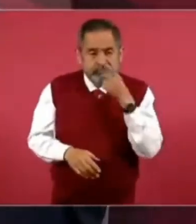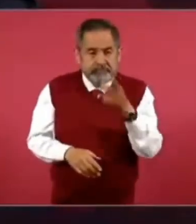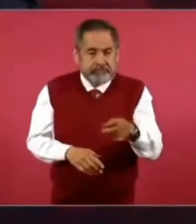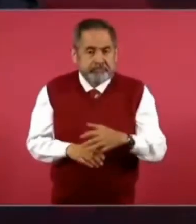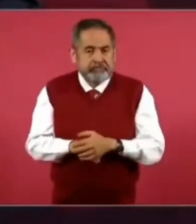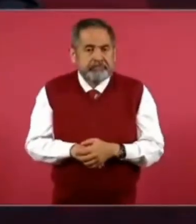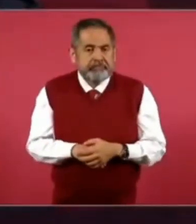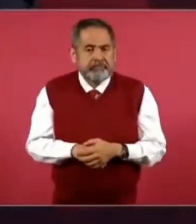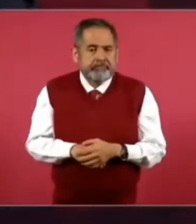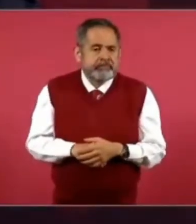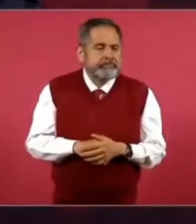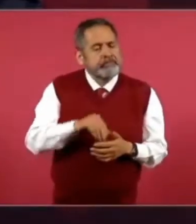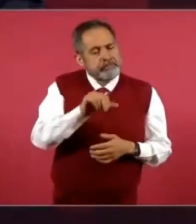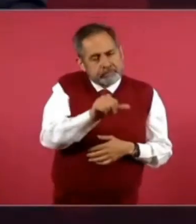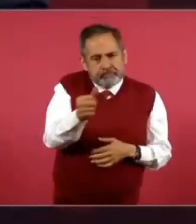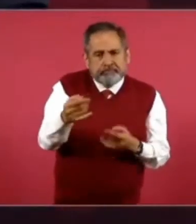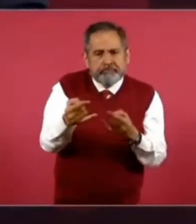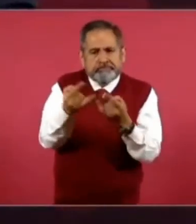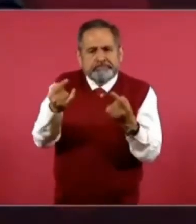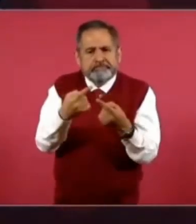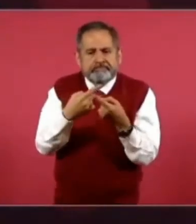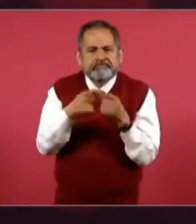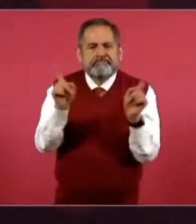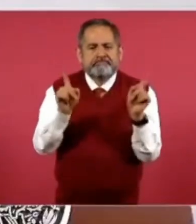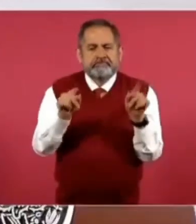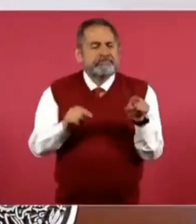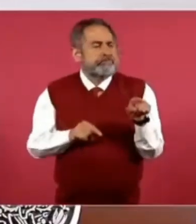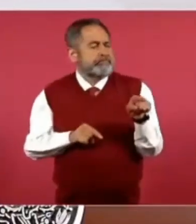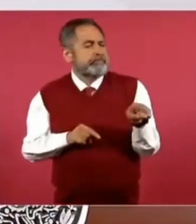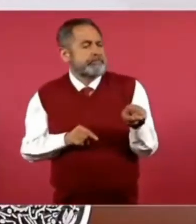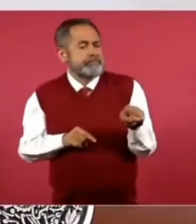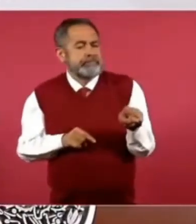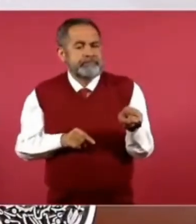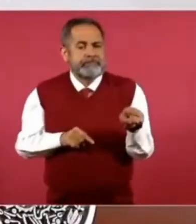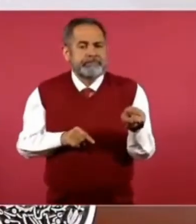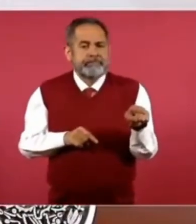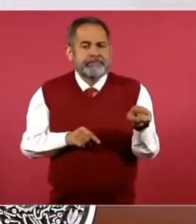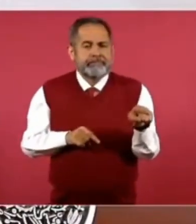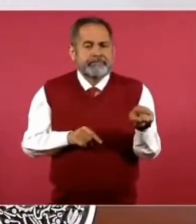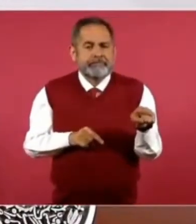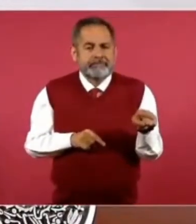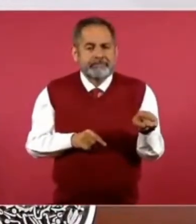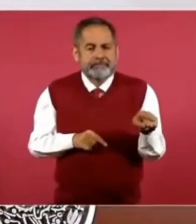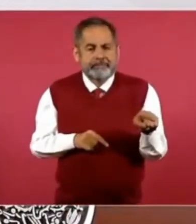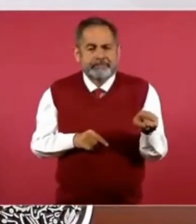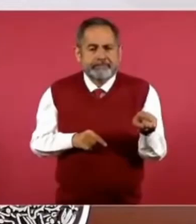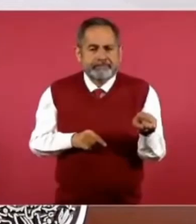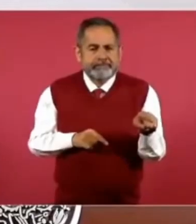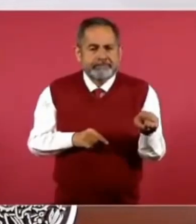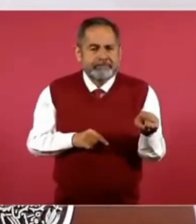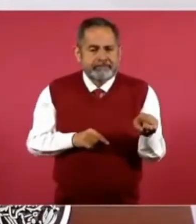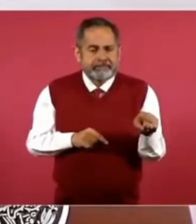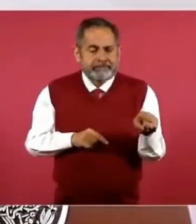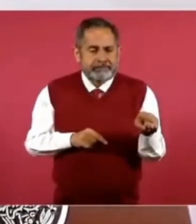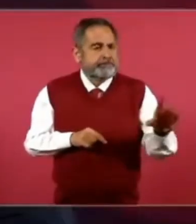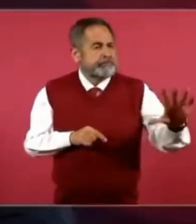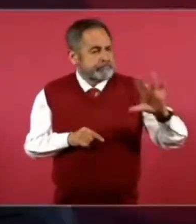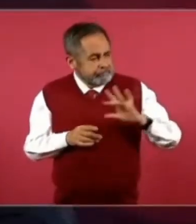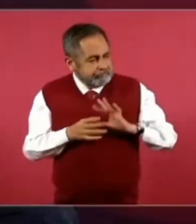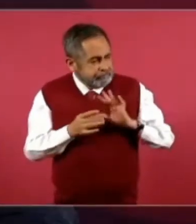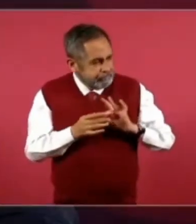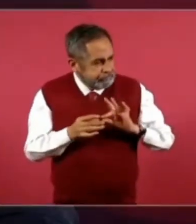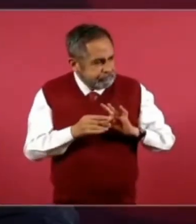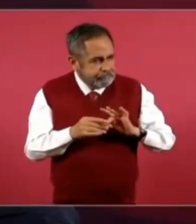Una versión distinta a la que se había expresado en